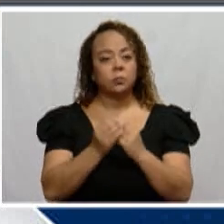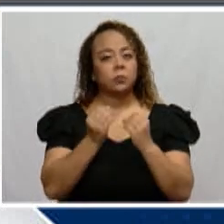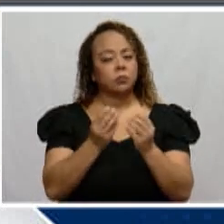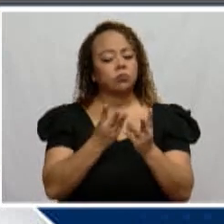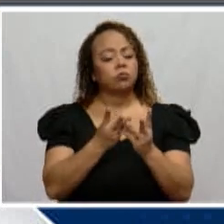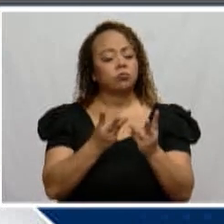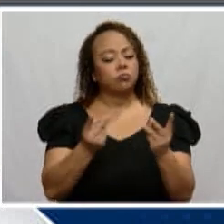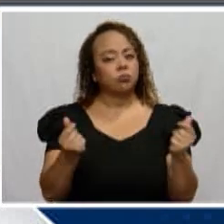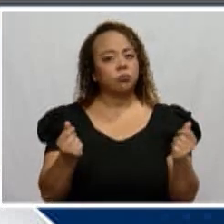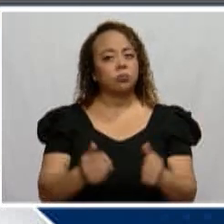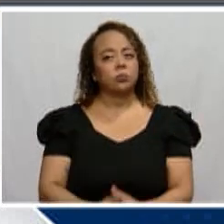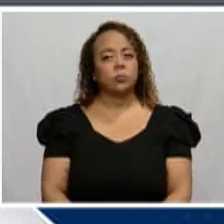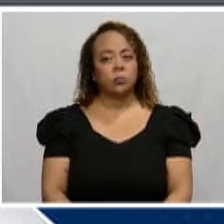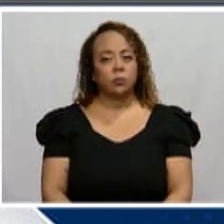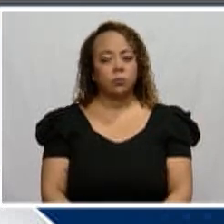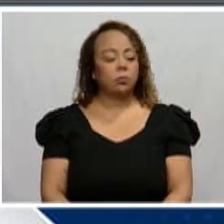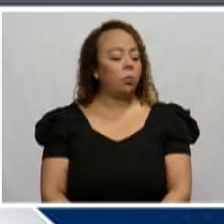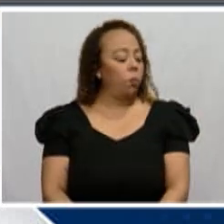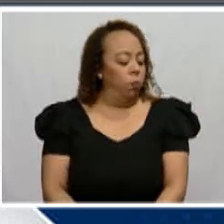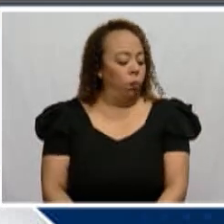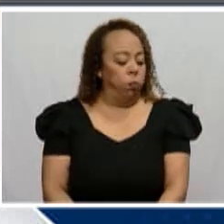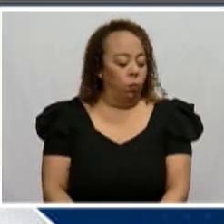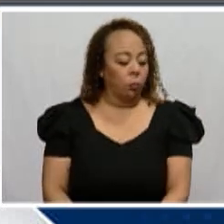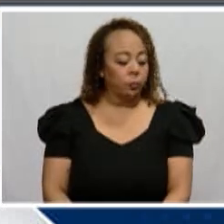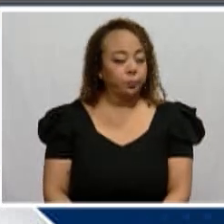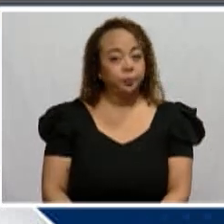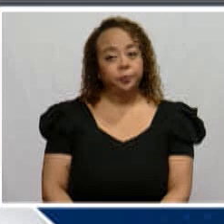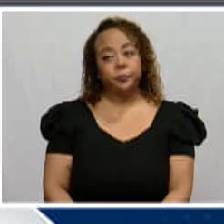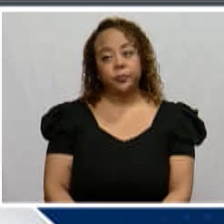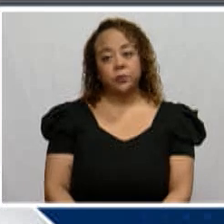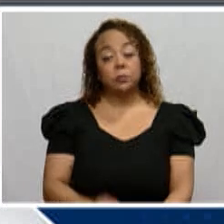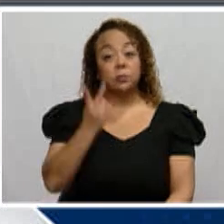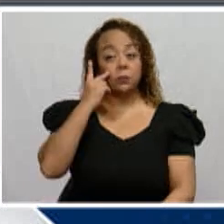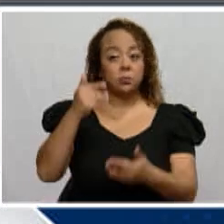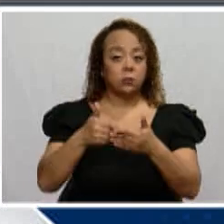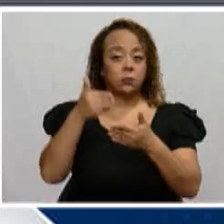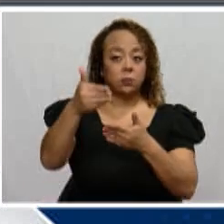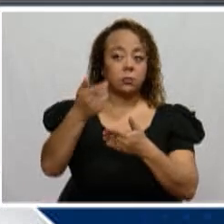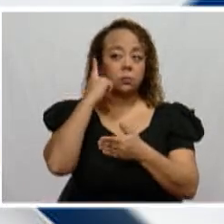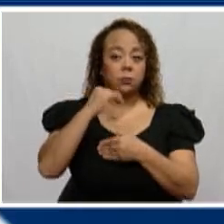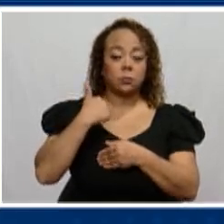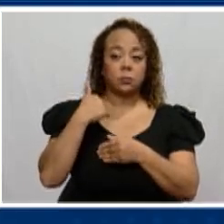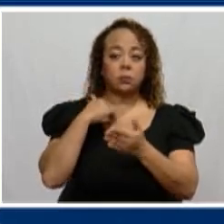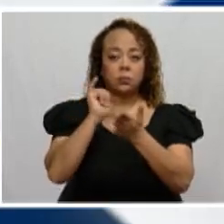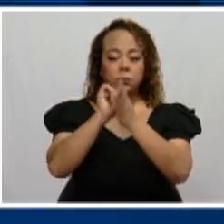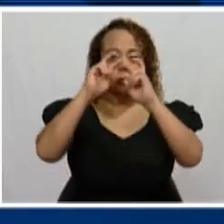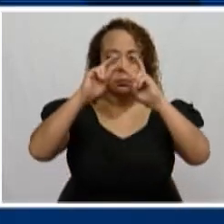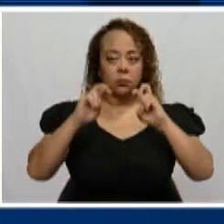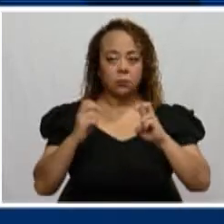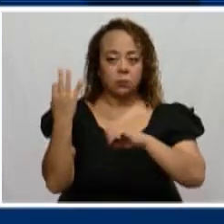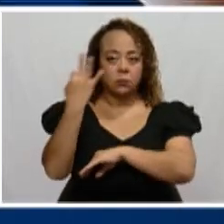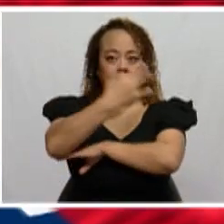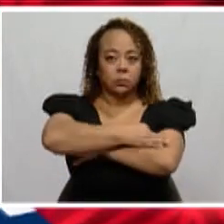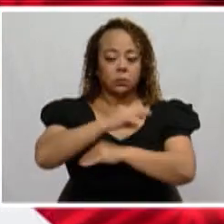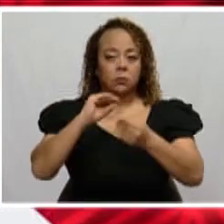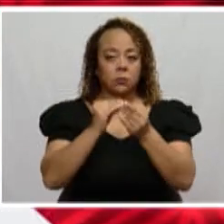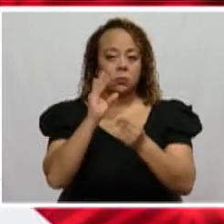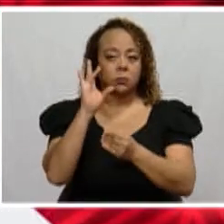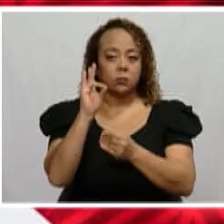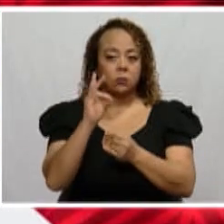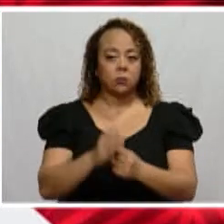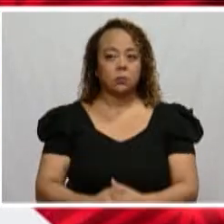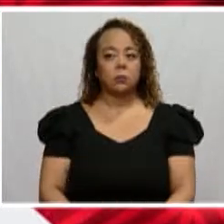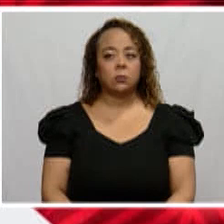liviano tremenda bronca va a tener Grecia Sí vamos a ver la siguiente para tener esta radiografía de la fecha 7 el Campeonato